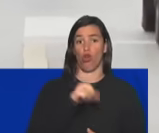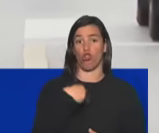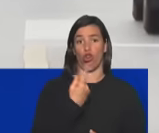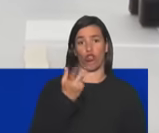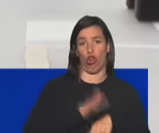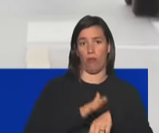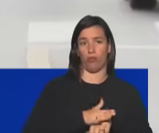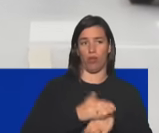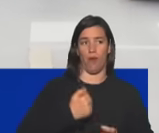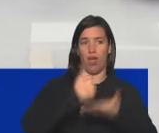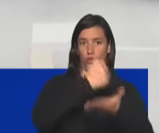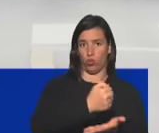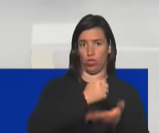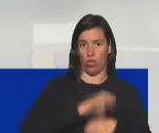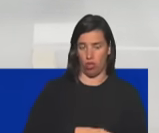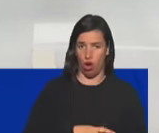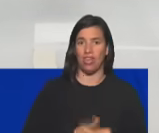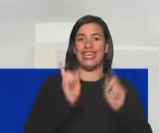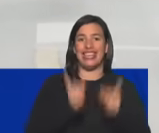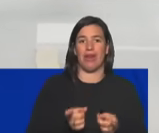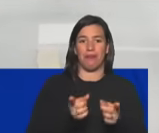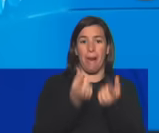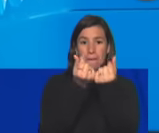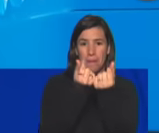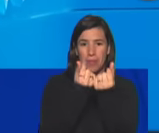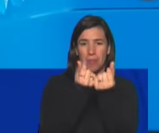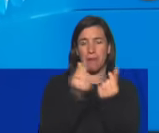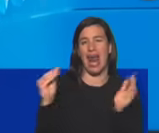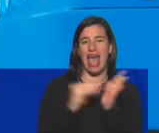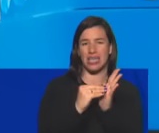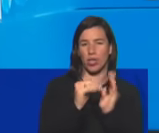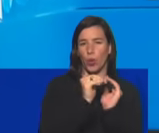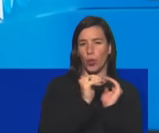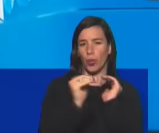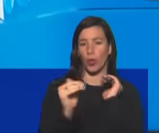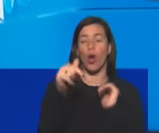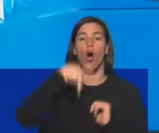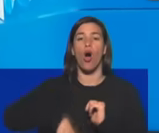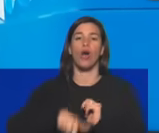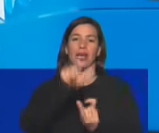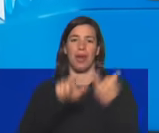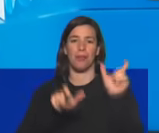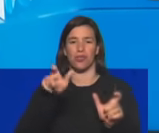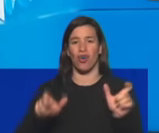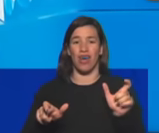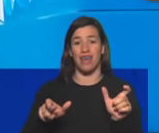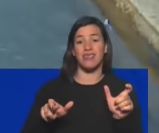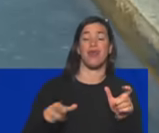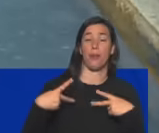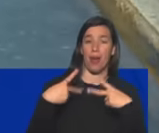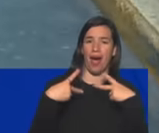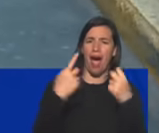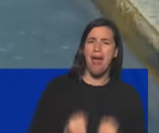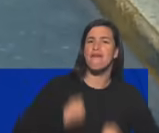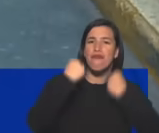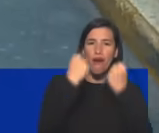pero además mantener la tarifa integrada. Hoy la gente está haciendo un esfuerzo muy grande para sostener su día a día. Si